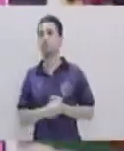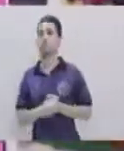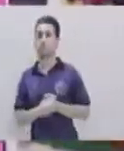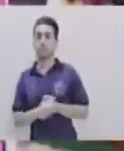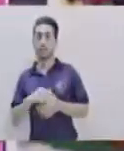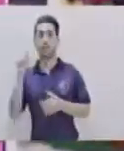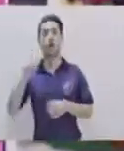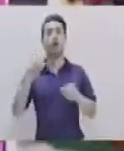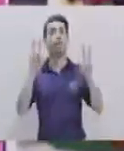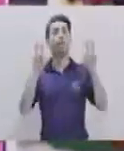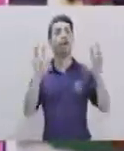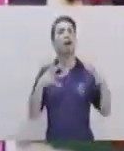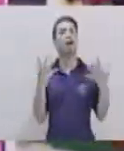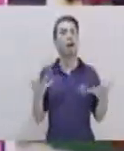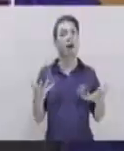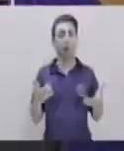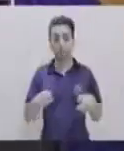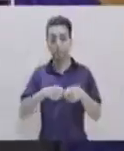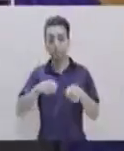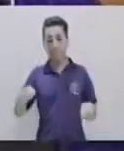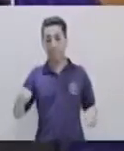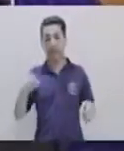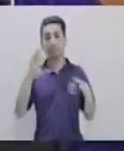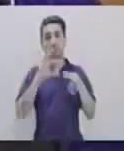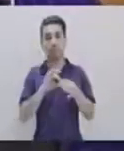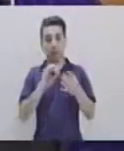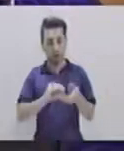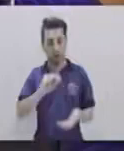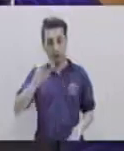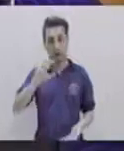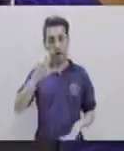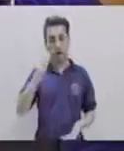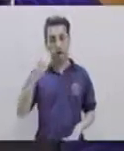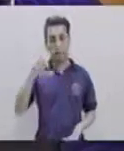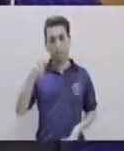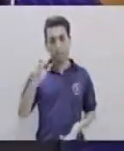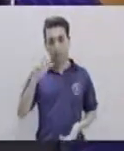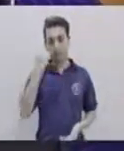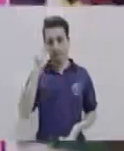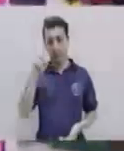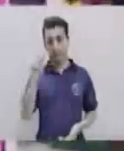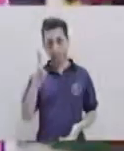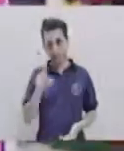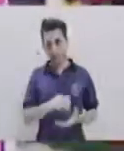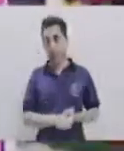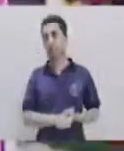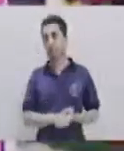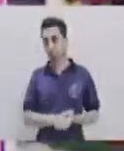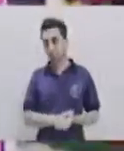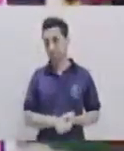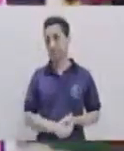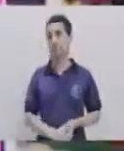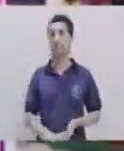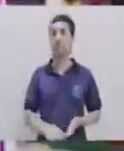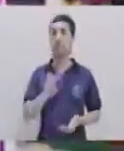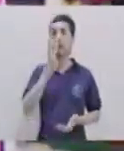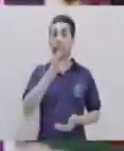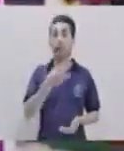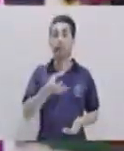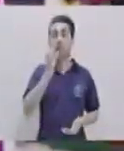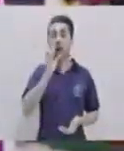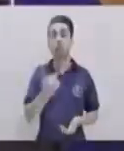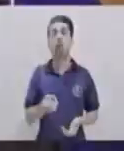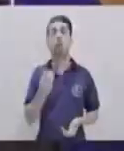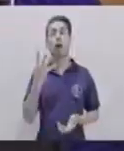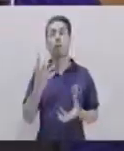El tema de hoy es medida de capacidad. Muy bien. 3 vasos equivalen a